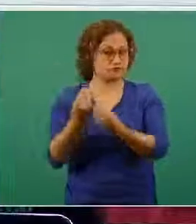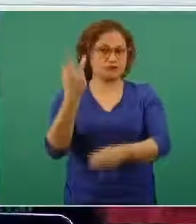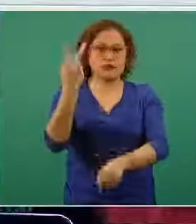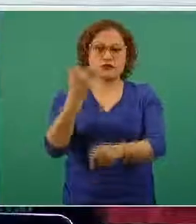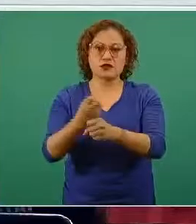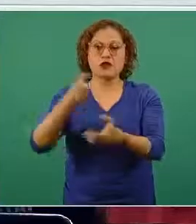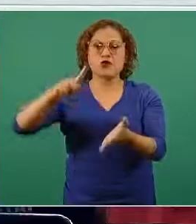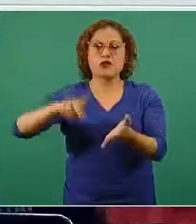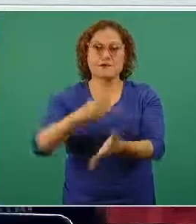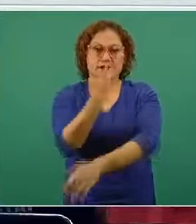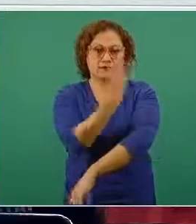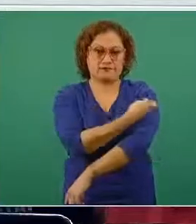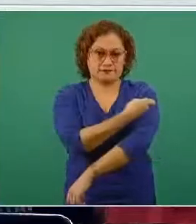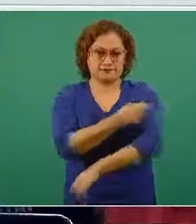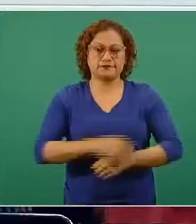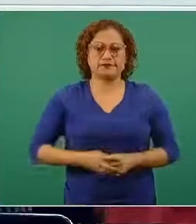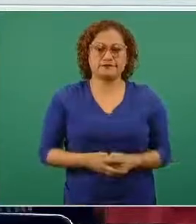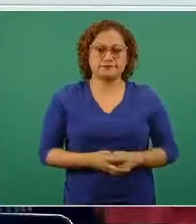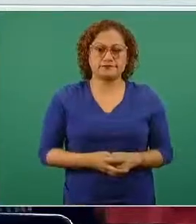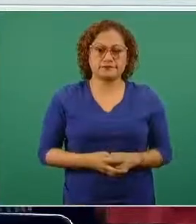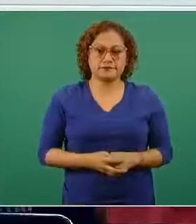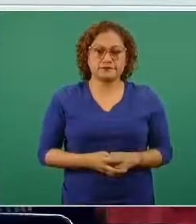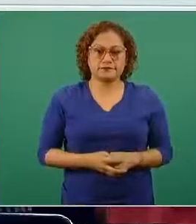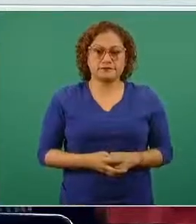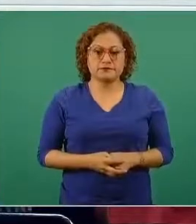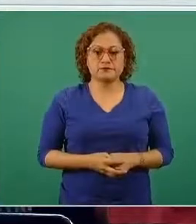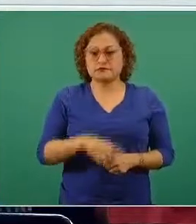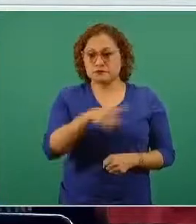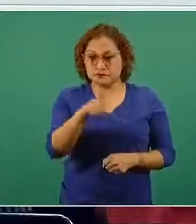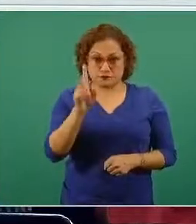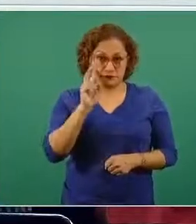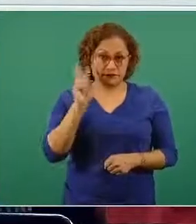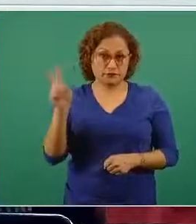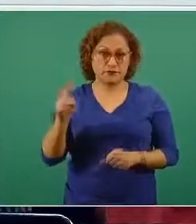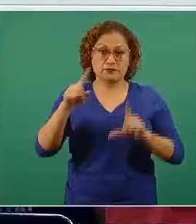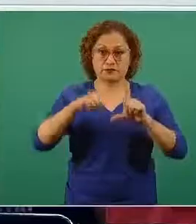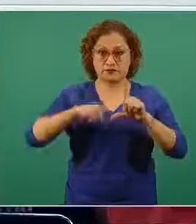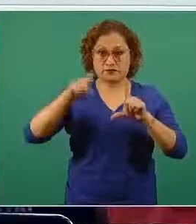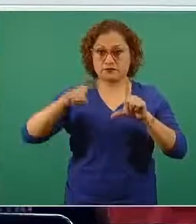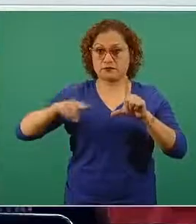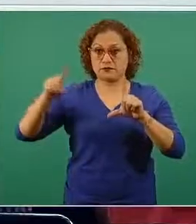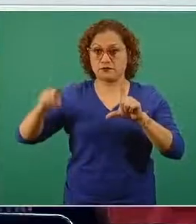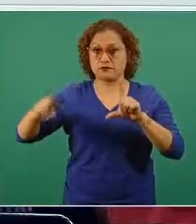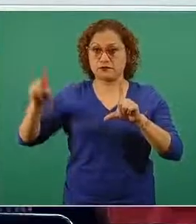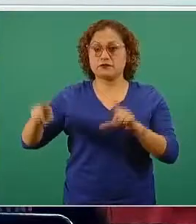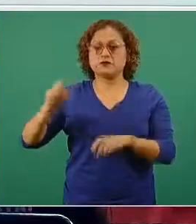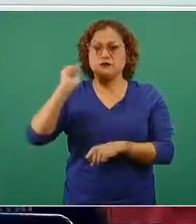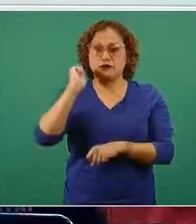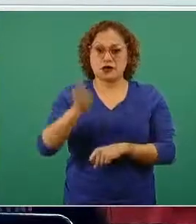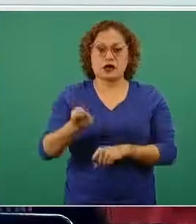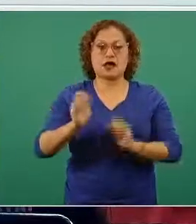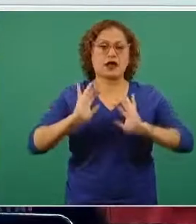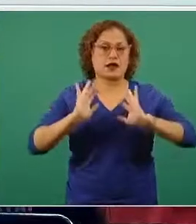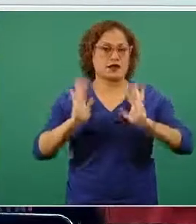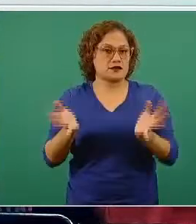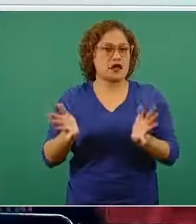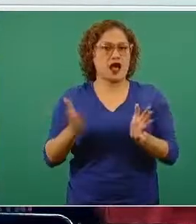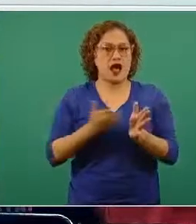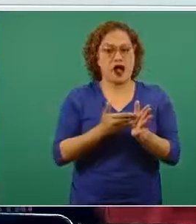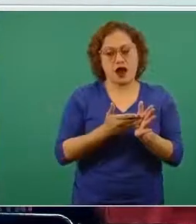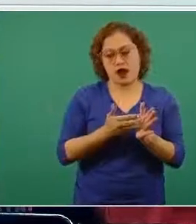vacunación. Es muy importante que en esta gráfica ustedes observen que ya llevamos un buen número considerable de